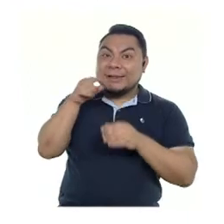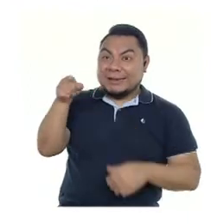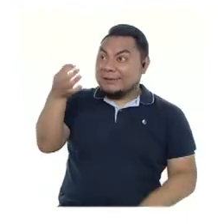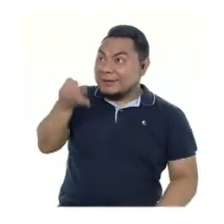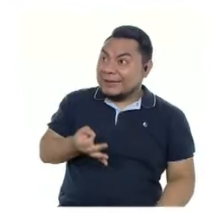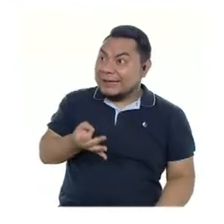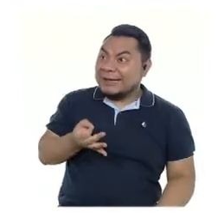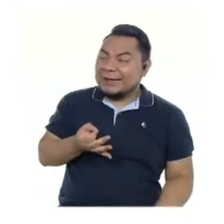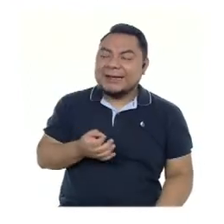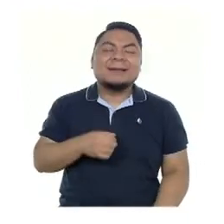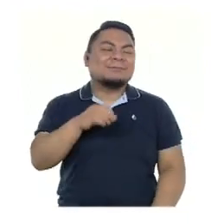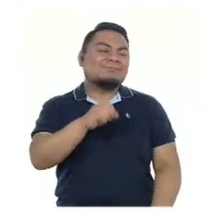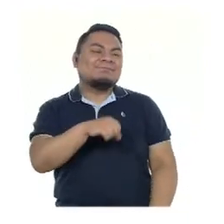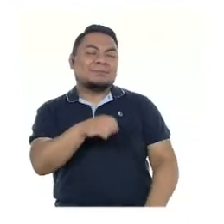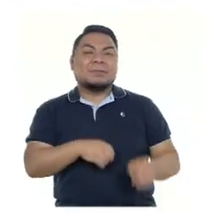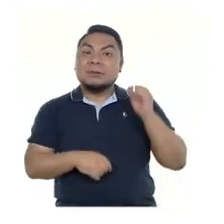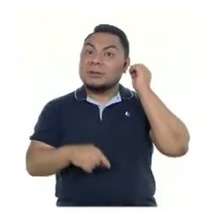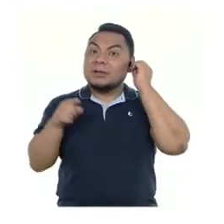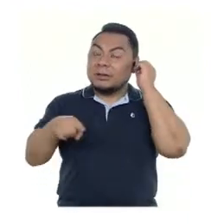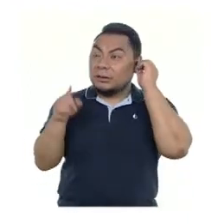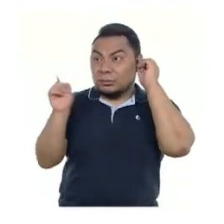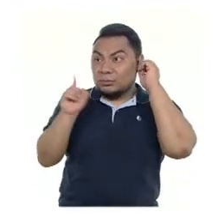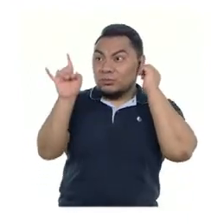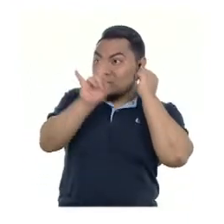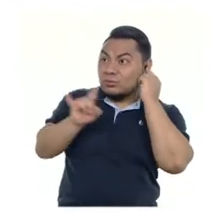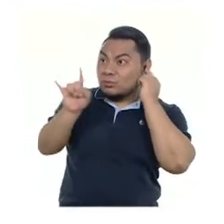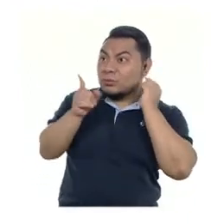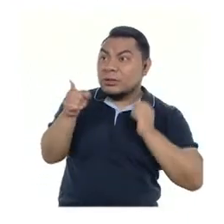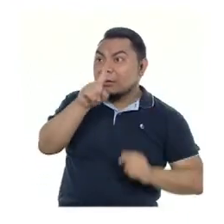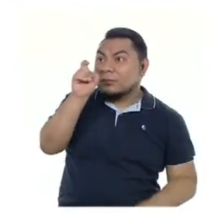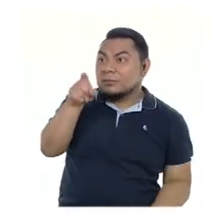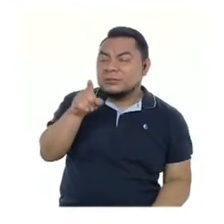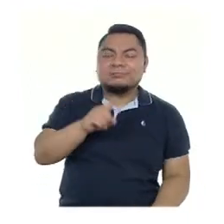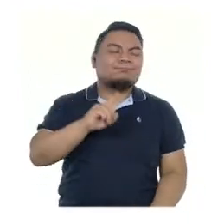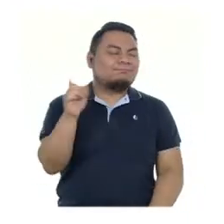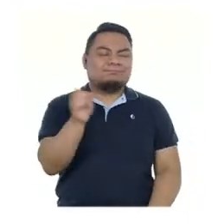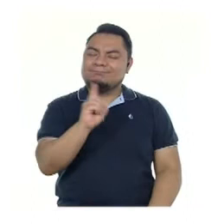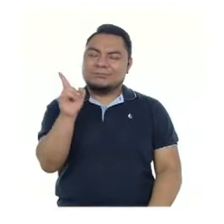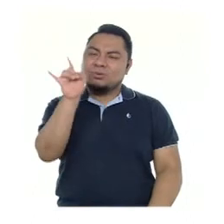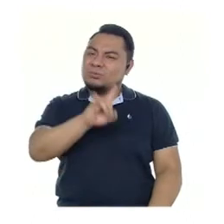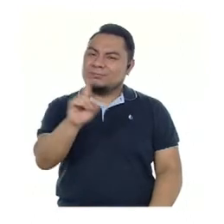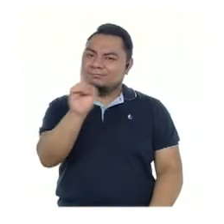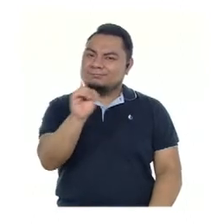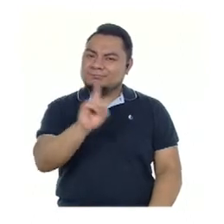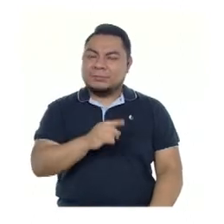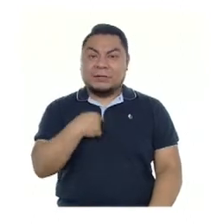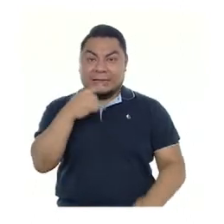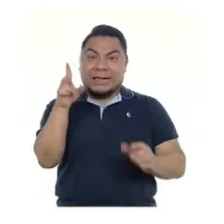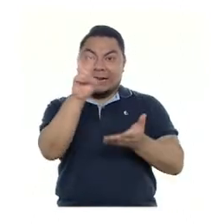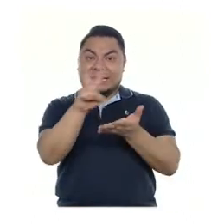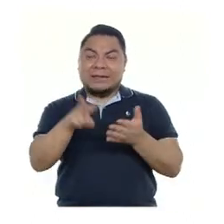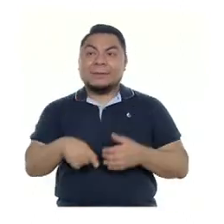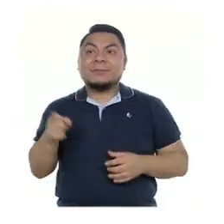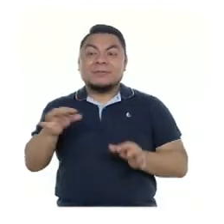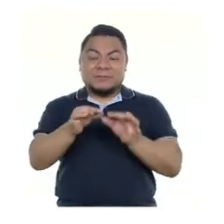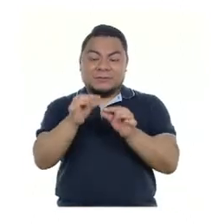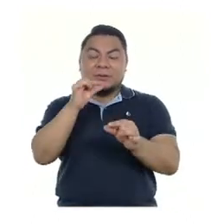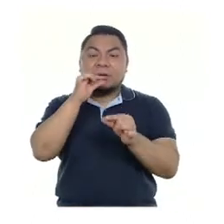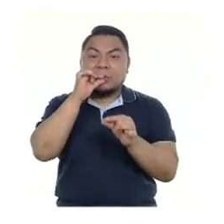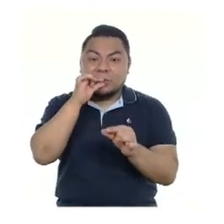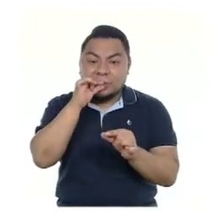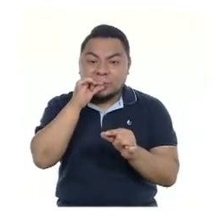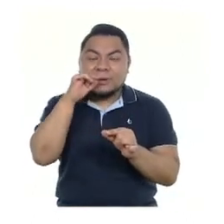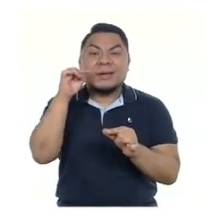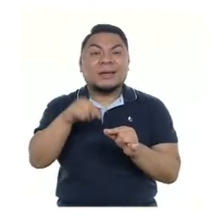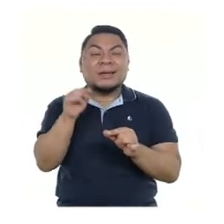Chancay. ¿Tampoco se deben usar? Pues no. Les leo lo que dice el afiche. Las cañitas son